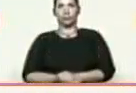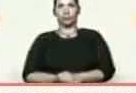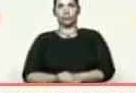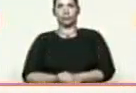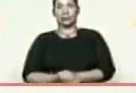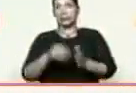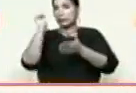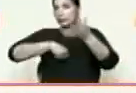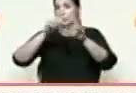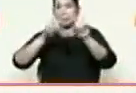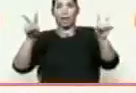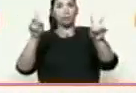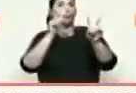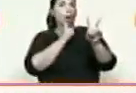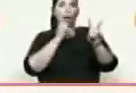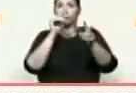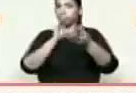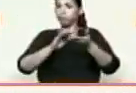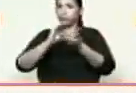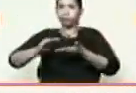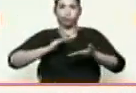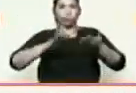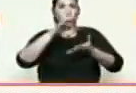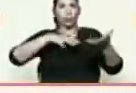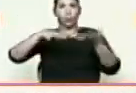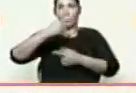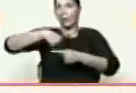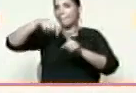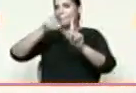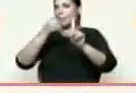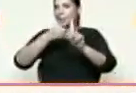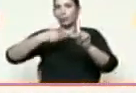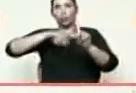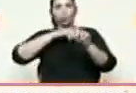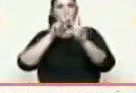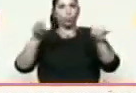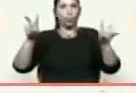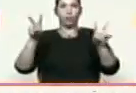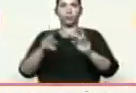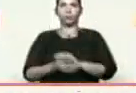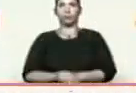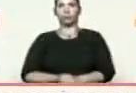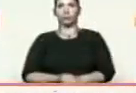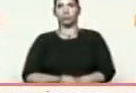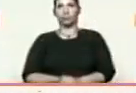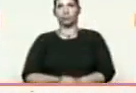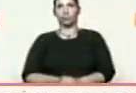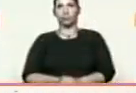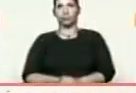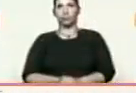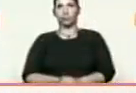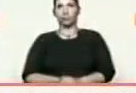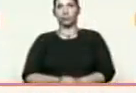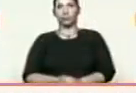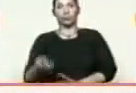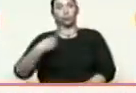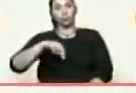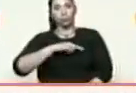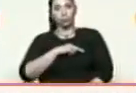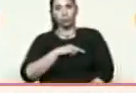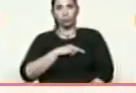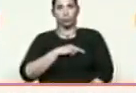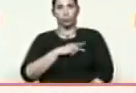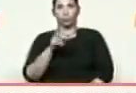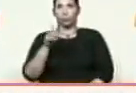el problema económico. Lo primero para nosotros es la paz. La paz, el objetivo estratégico. Y nosotros no